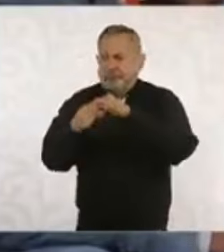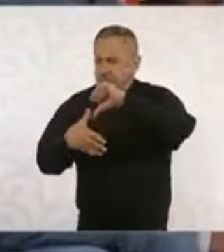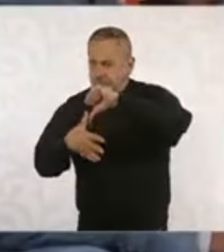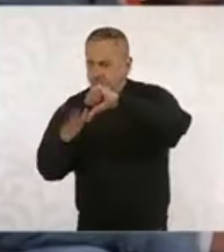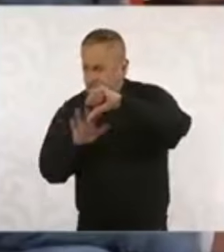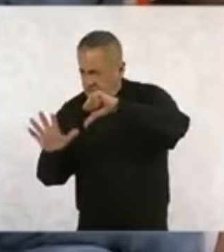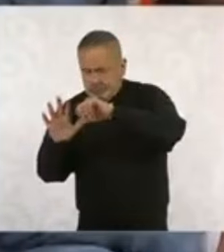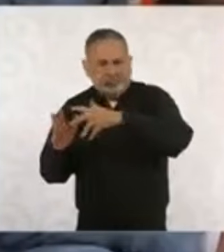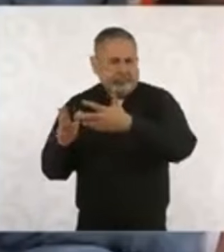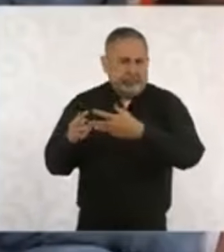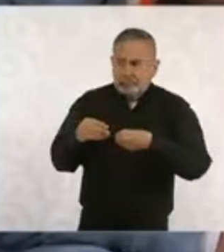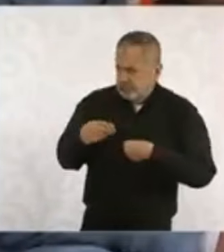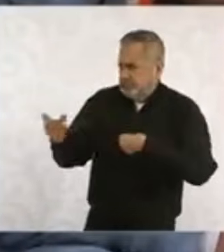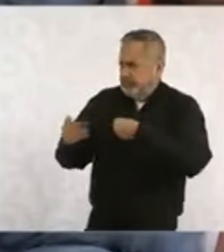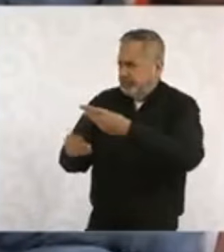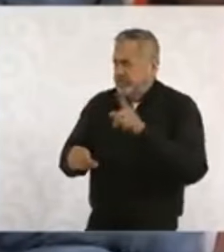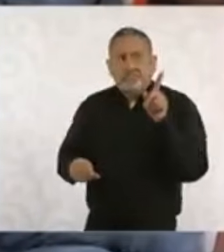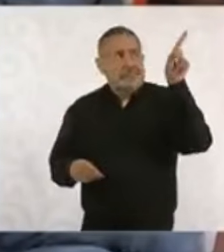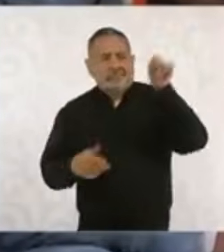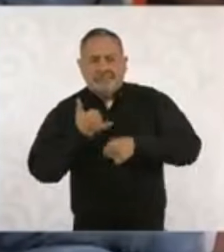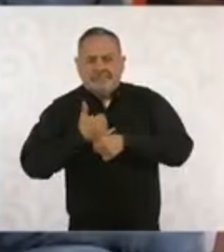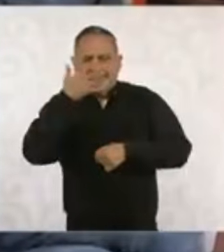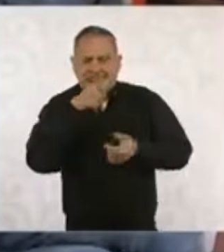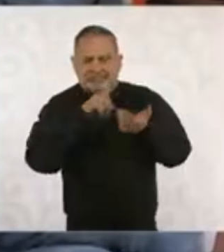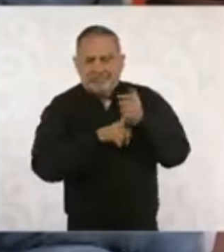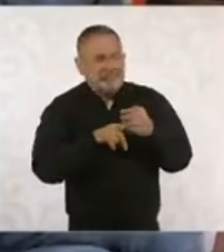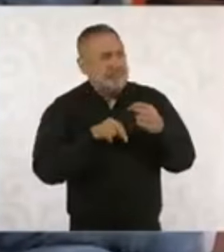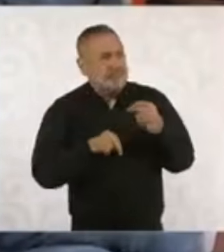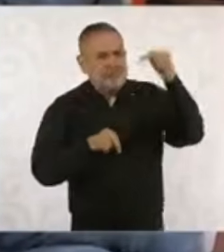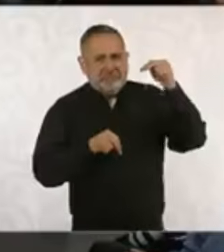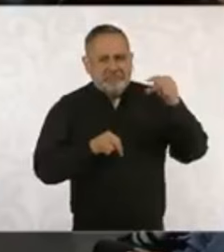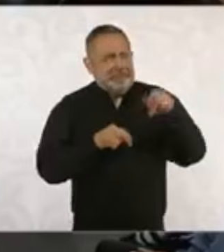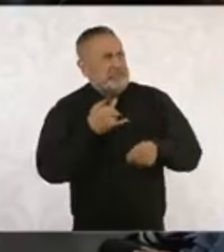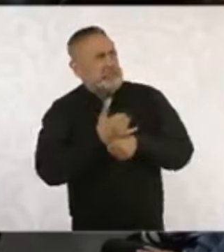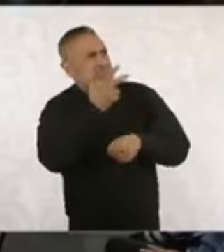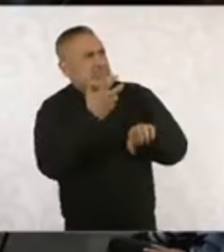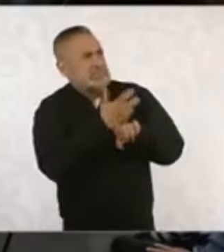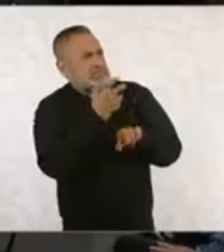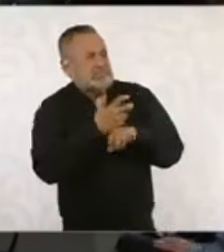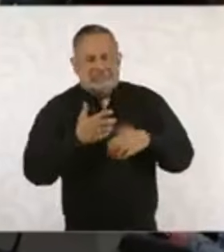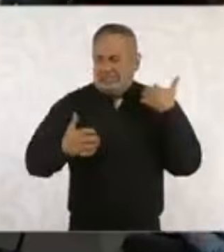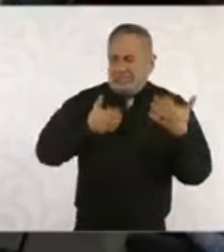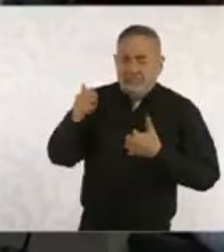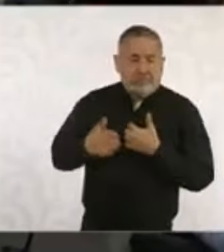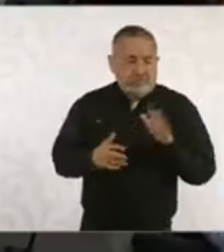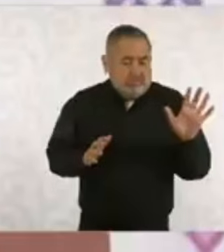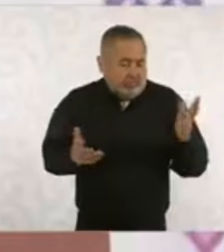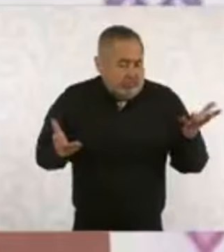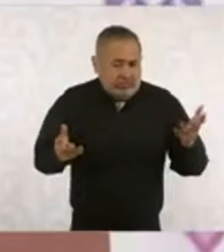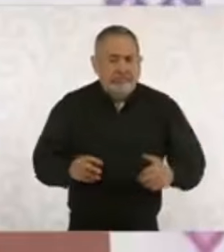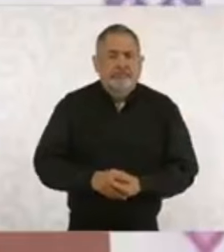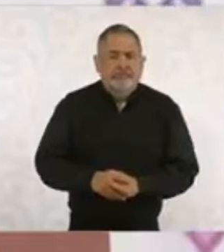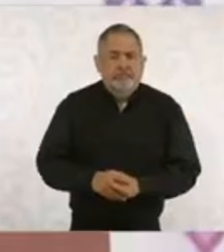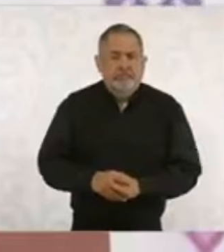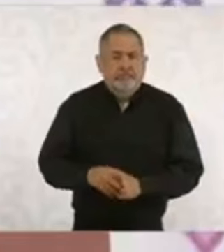aun cuando esto pueda generar incomodidad en el vecino del norte? Por ejemplo, Cuba tiene